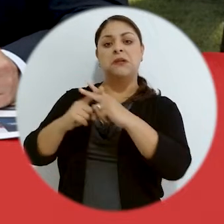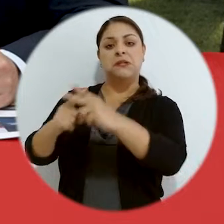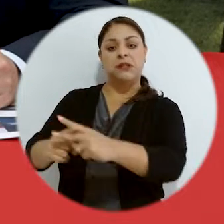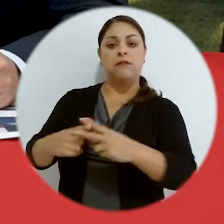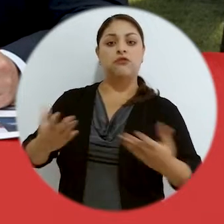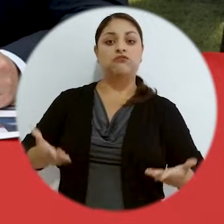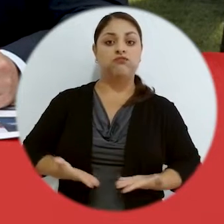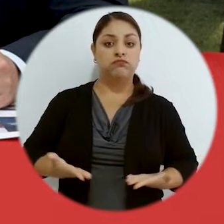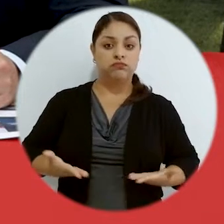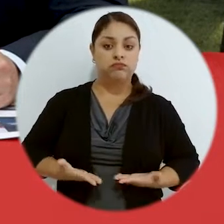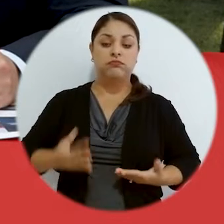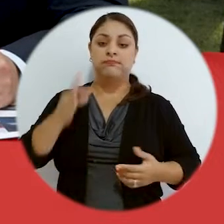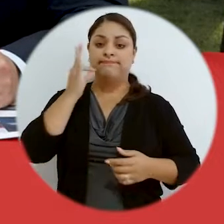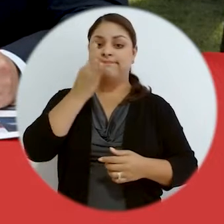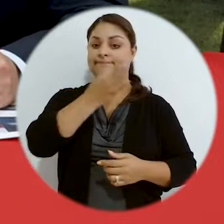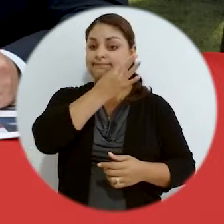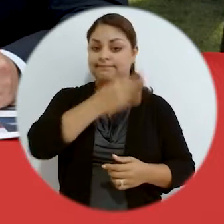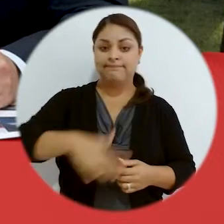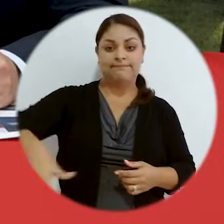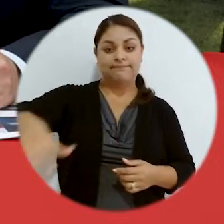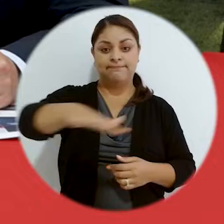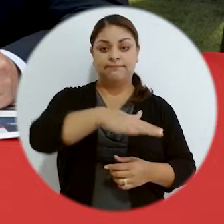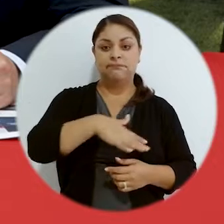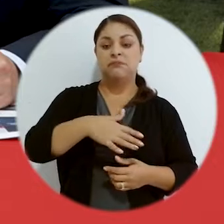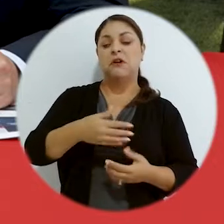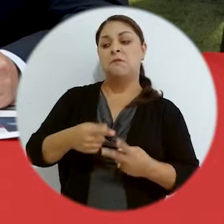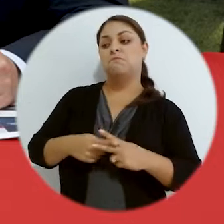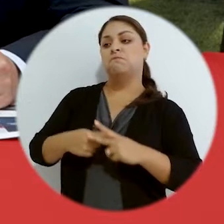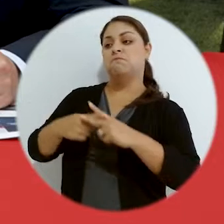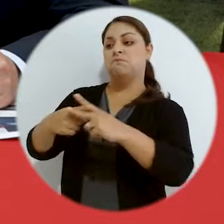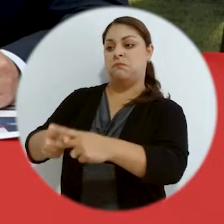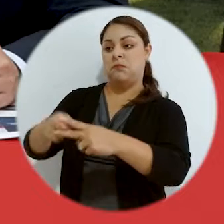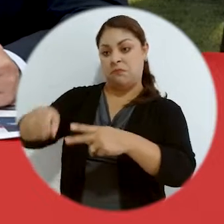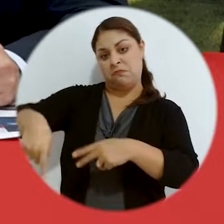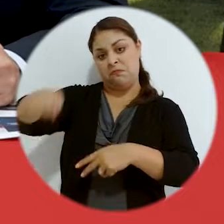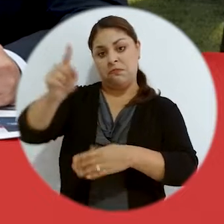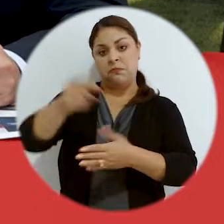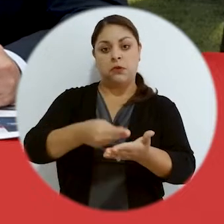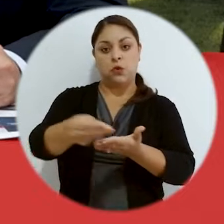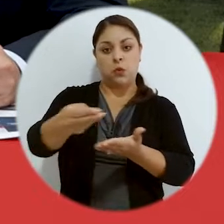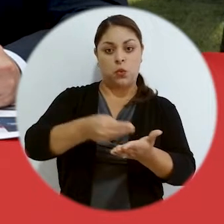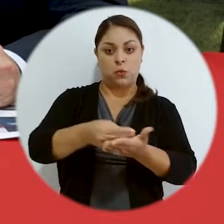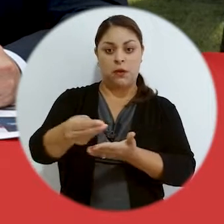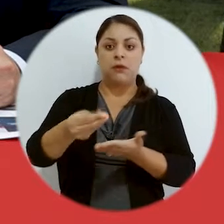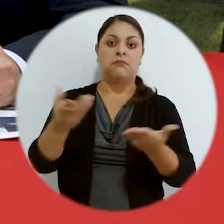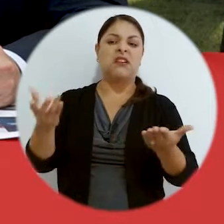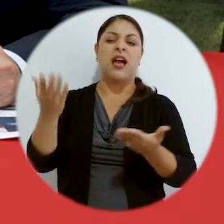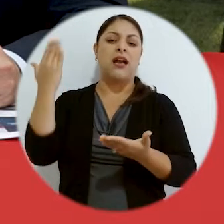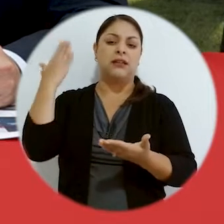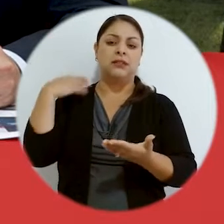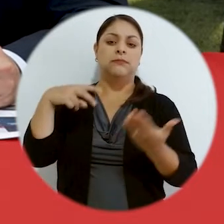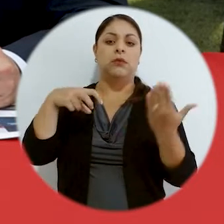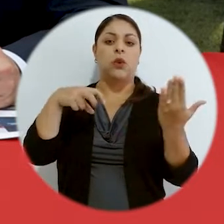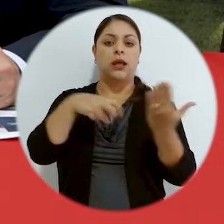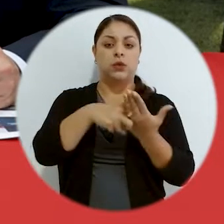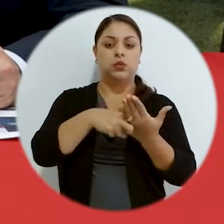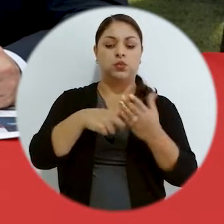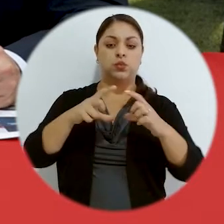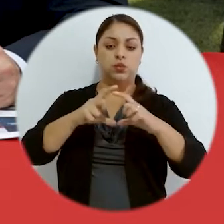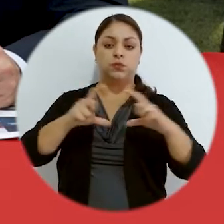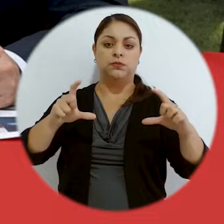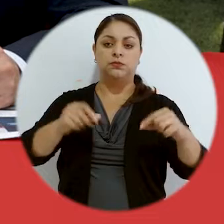o a los peones de la finca para que fueran a comprar a su comisariato, ¿verdad? Y le prestaban en boletos en aquella